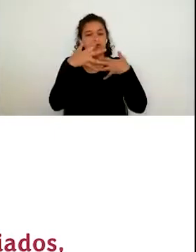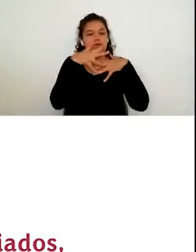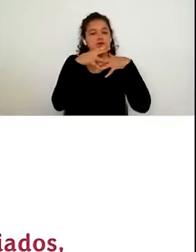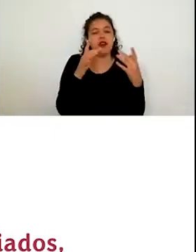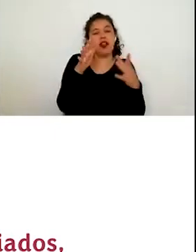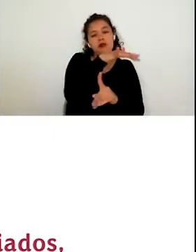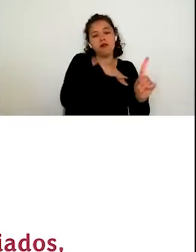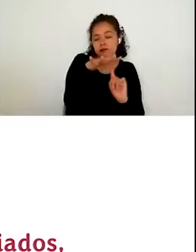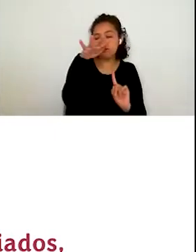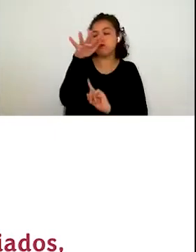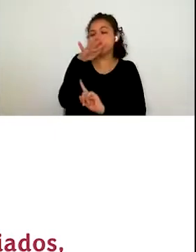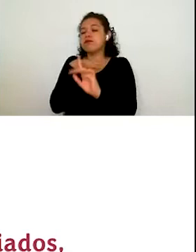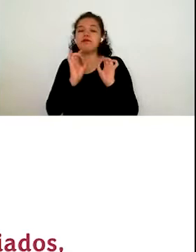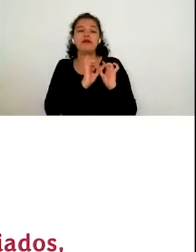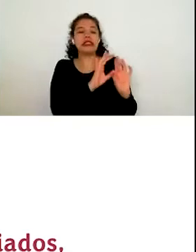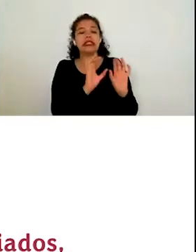que esté,